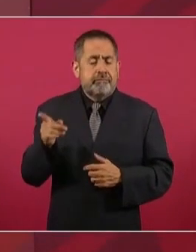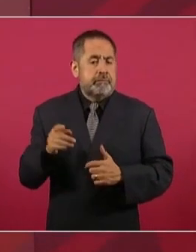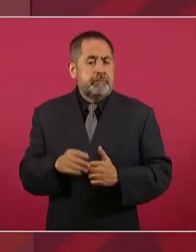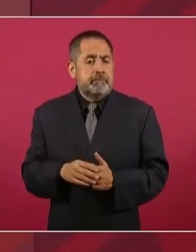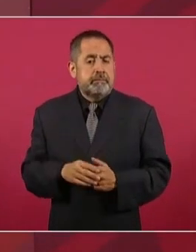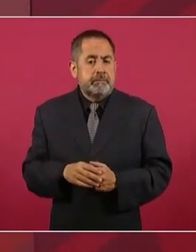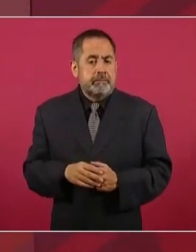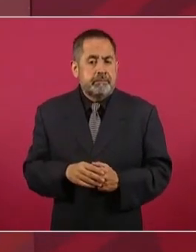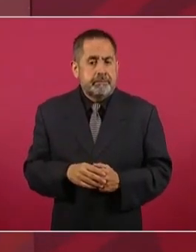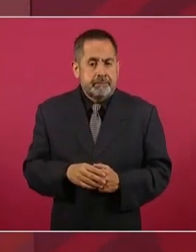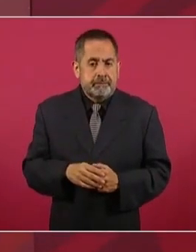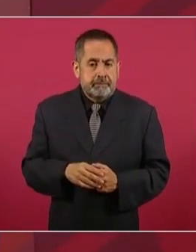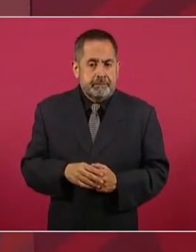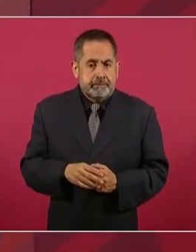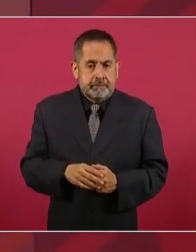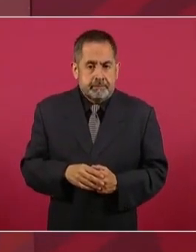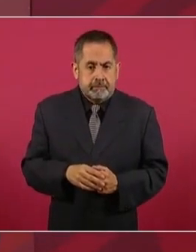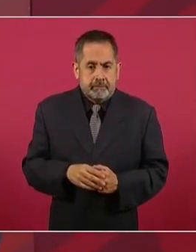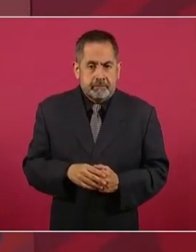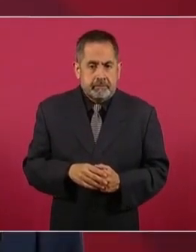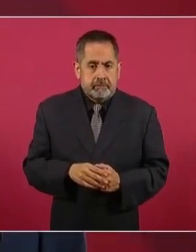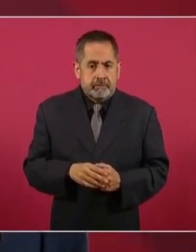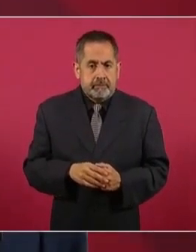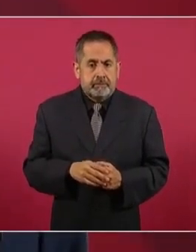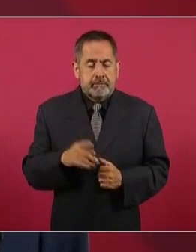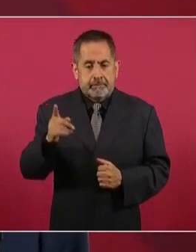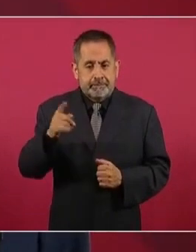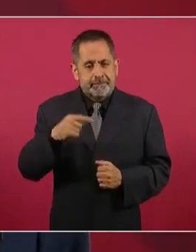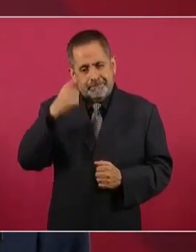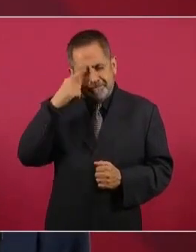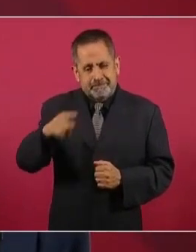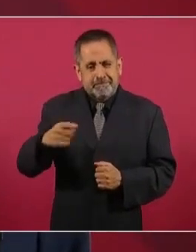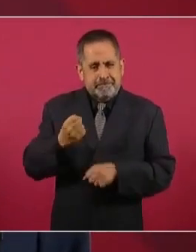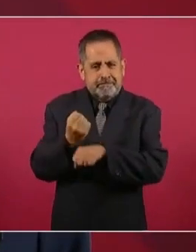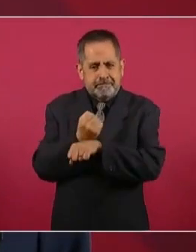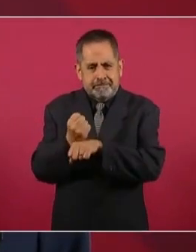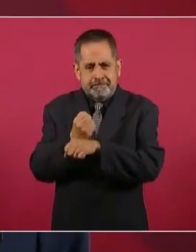y ya la hemodiálisis,